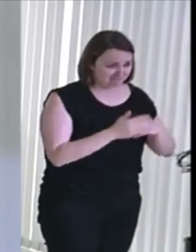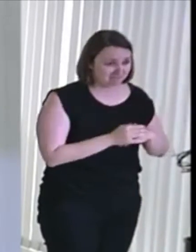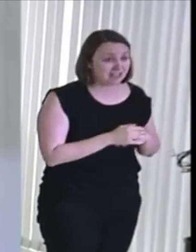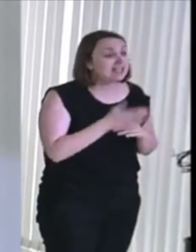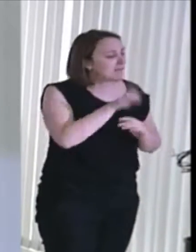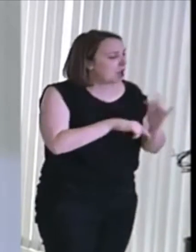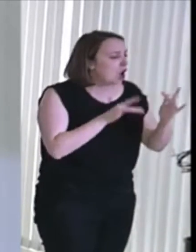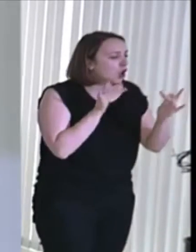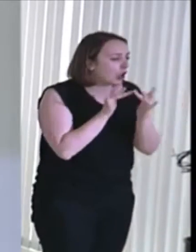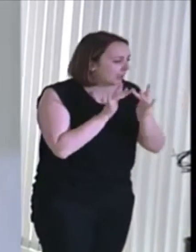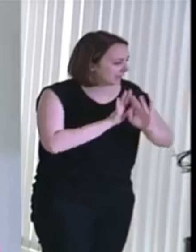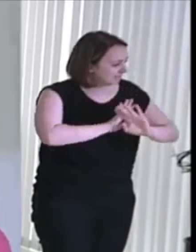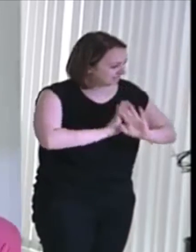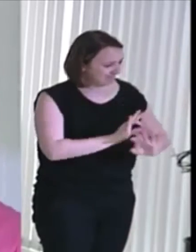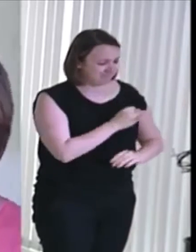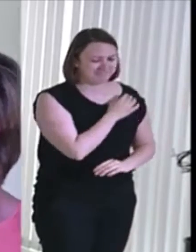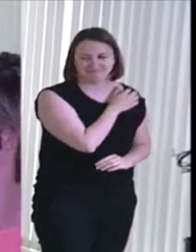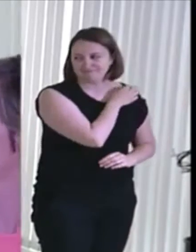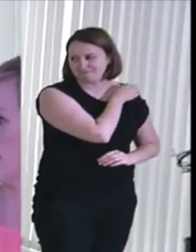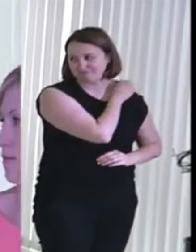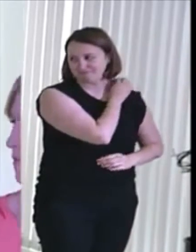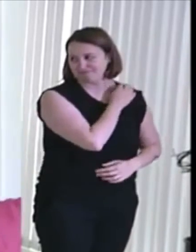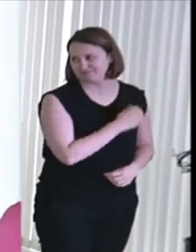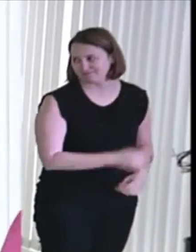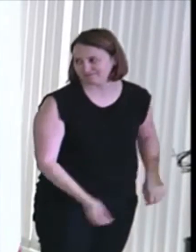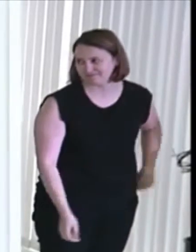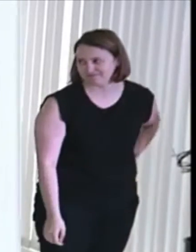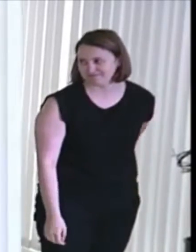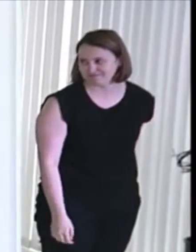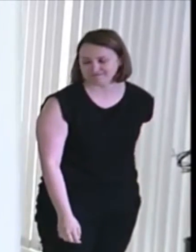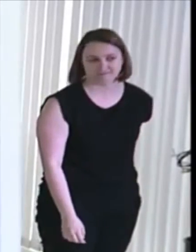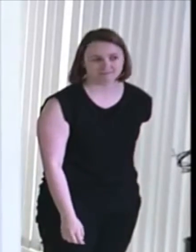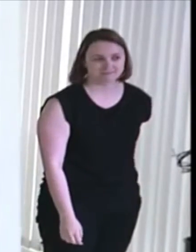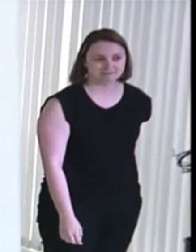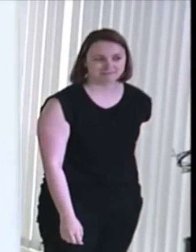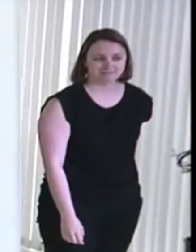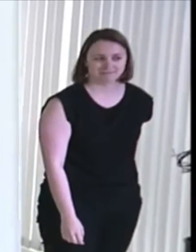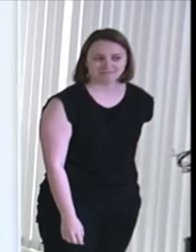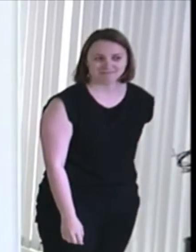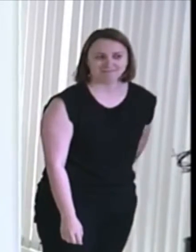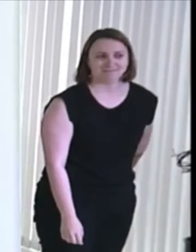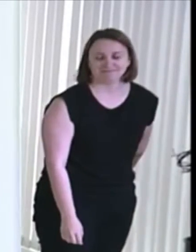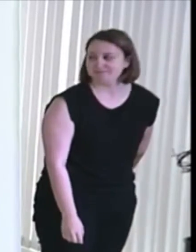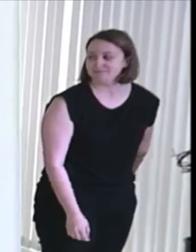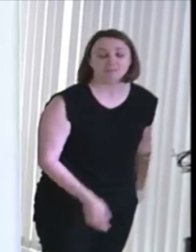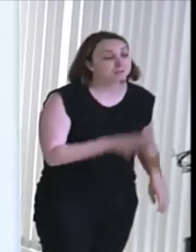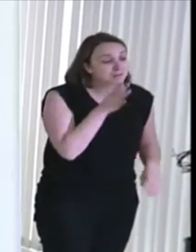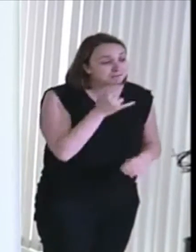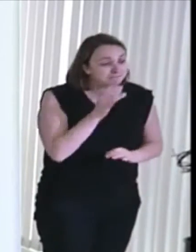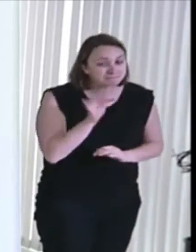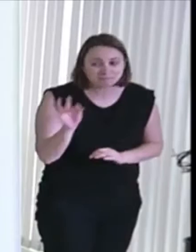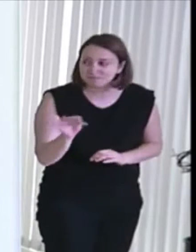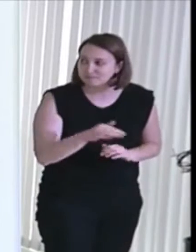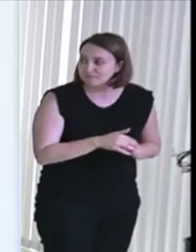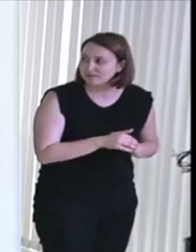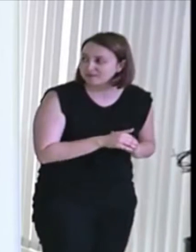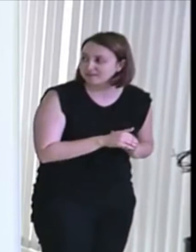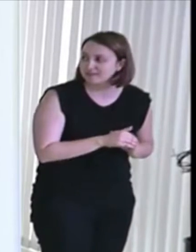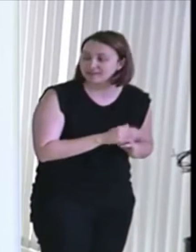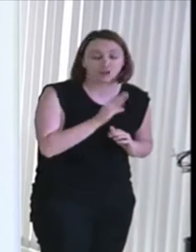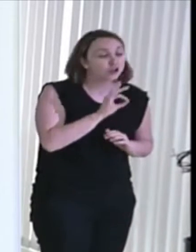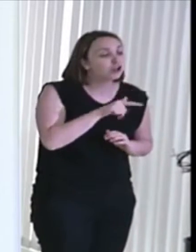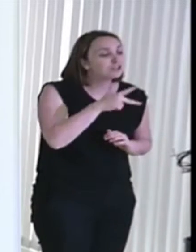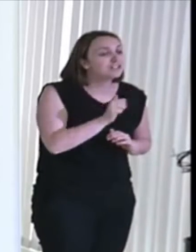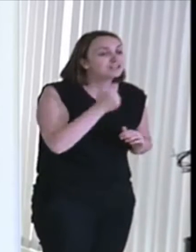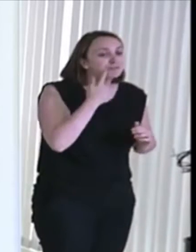y conectar. Ay, que tú ya tienes. Pero yo creo que para ti, un consejo que les